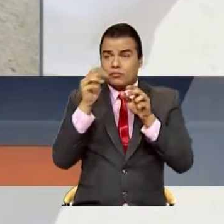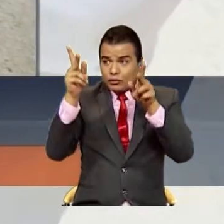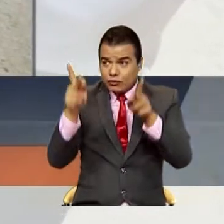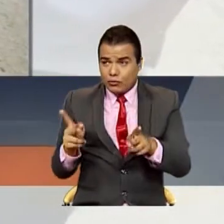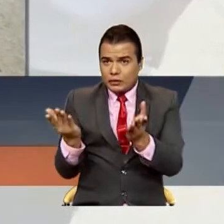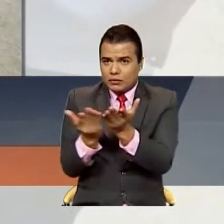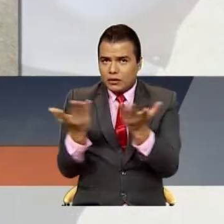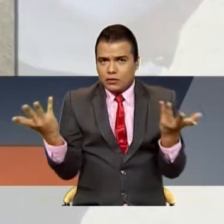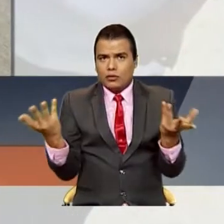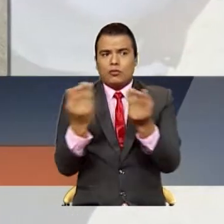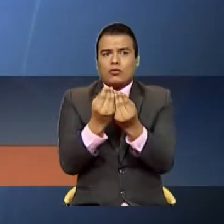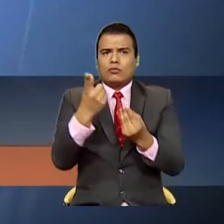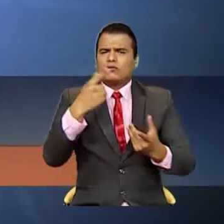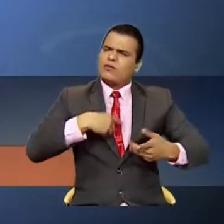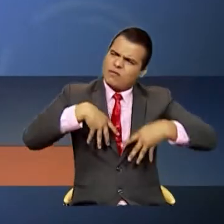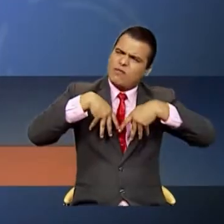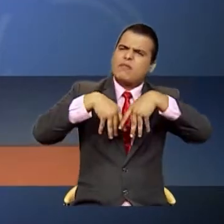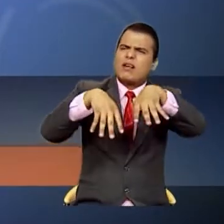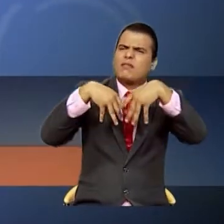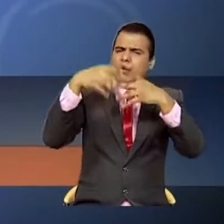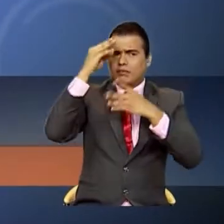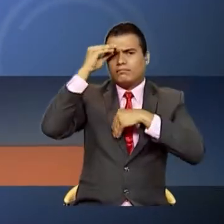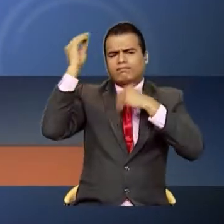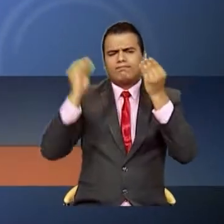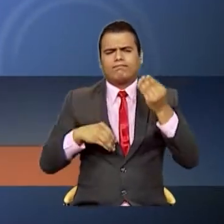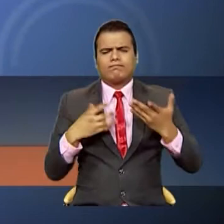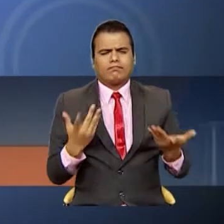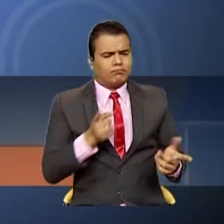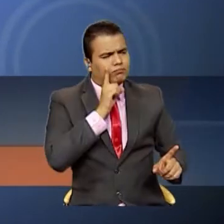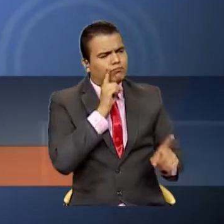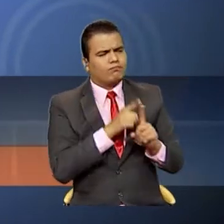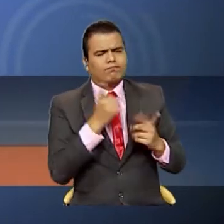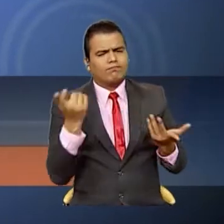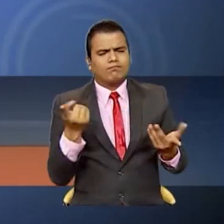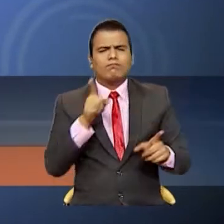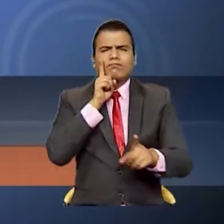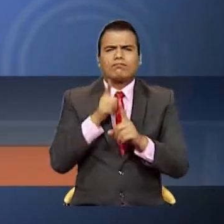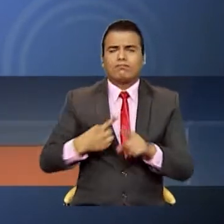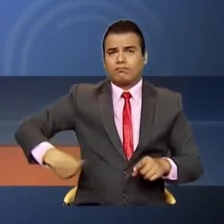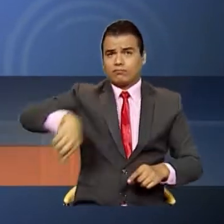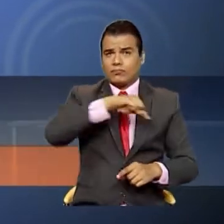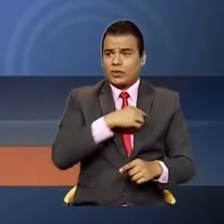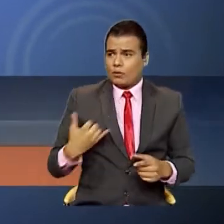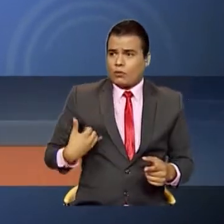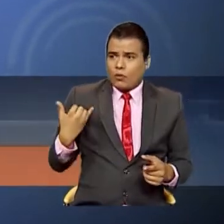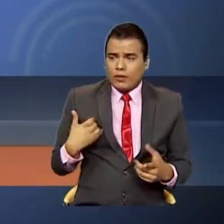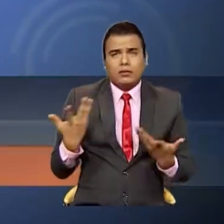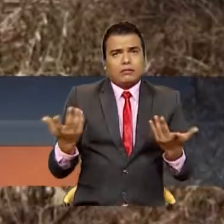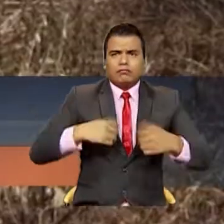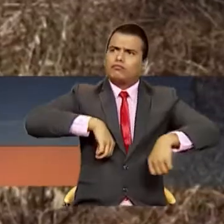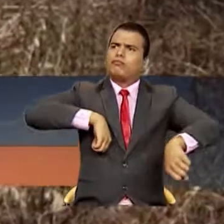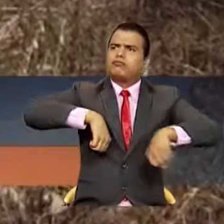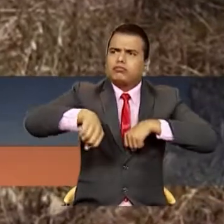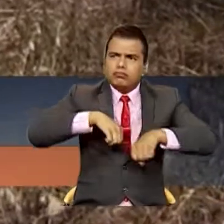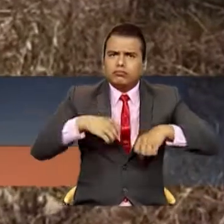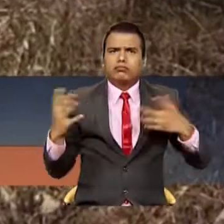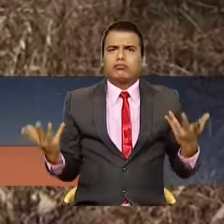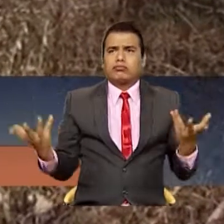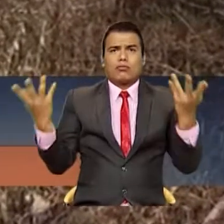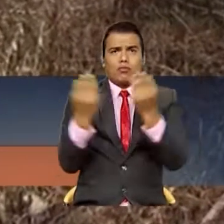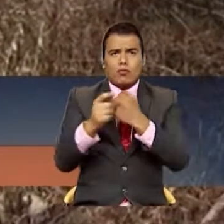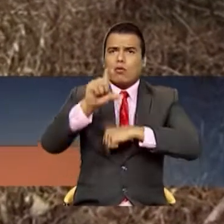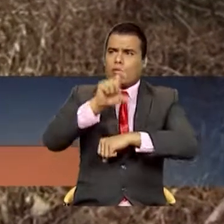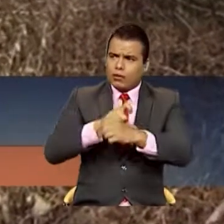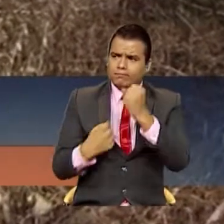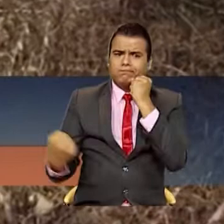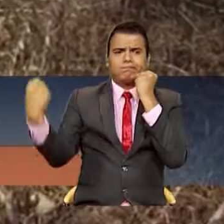para rechazar estos hechos. El objetivo de la marcha es que nosotros los jóvenes tomemos acciones reales vinculando a las instituciones